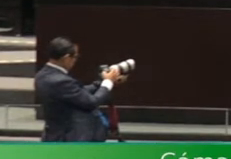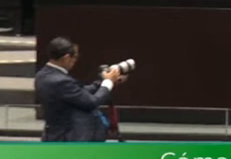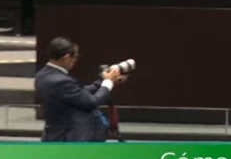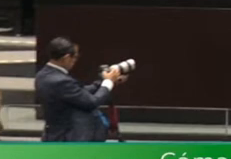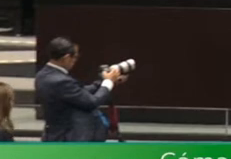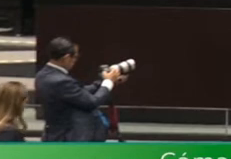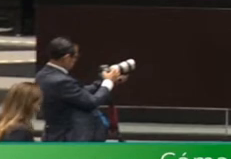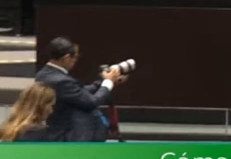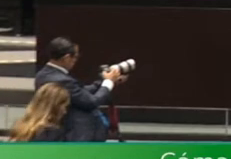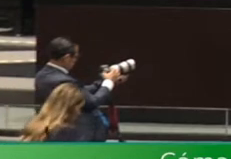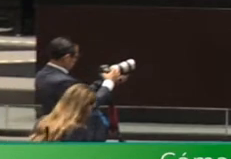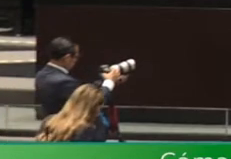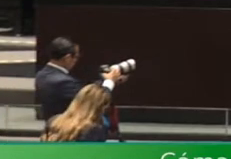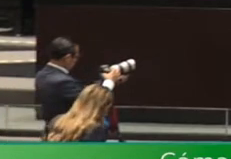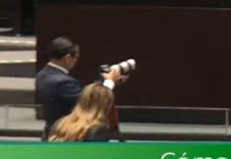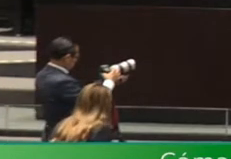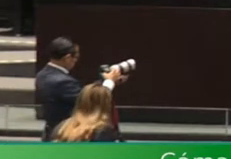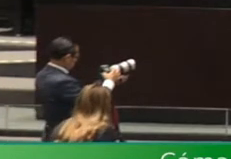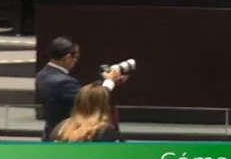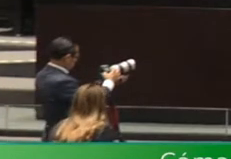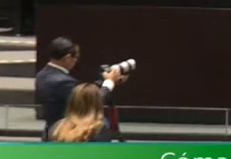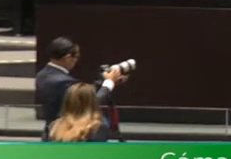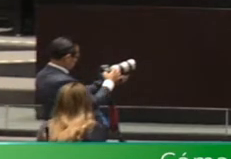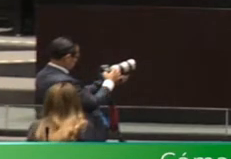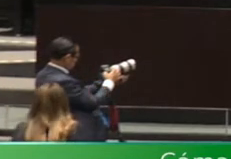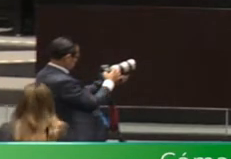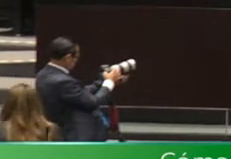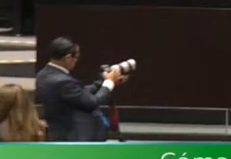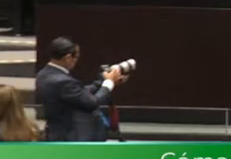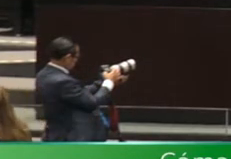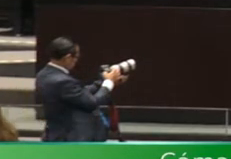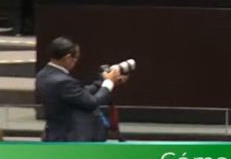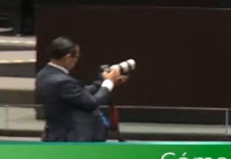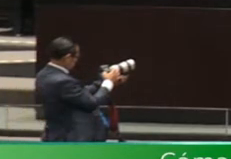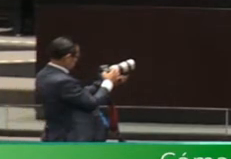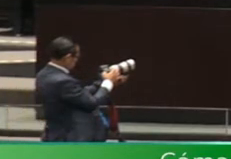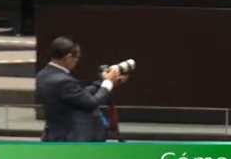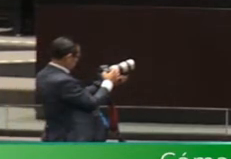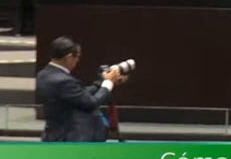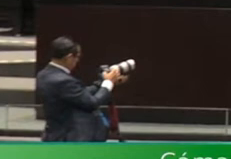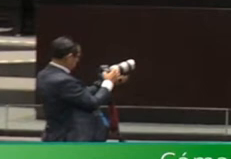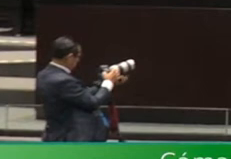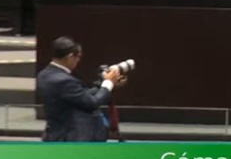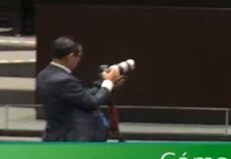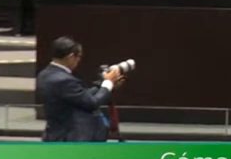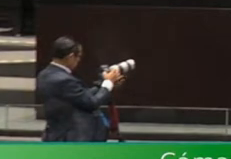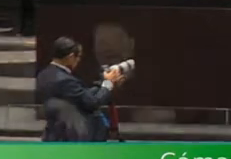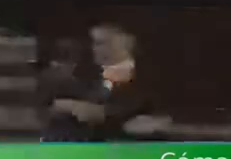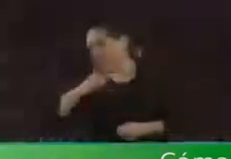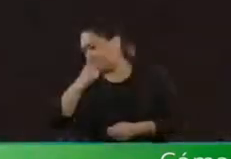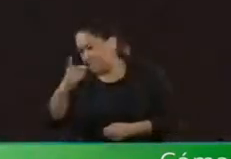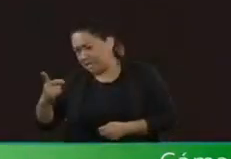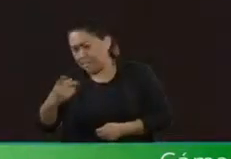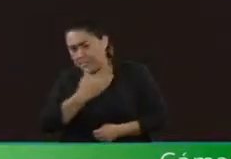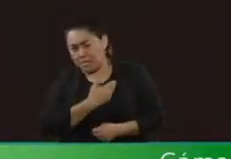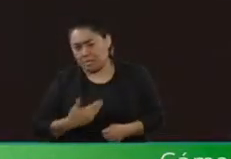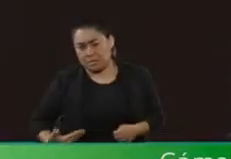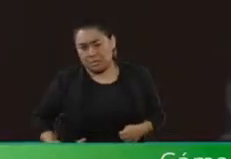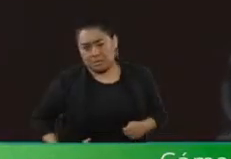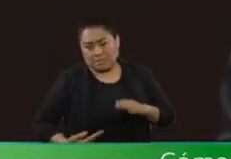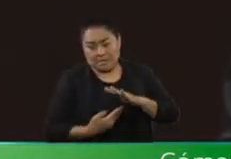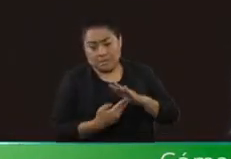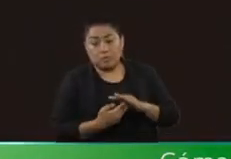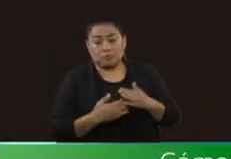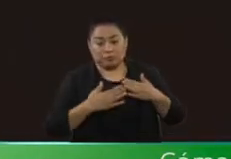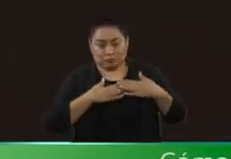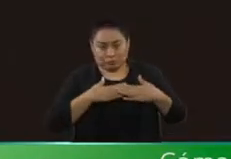a la presidencia de esta mesa para aclarar dos puntos. Primero, como lo refirió hace rato el presidente de la mesa, como veracruzano